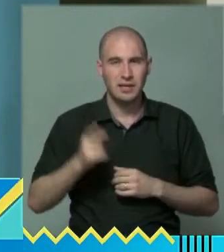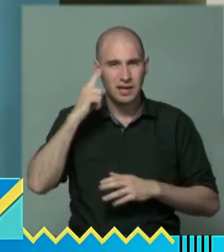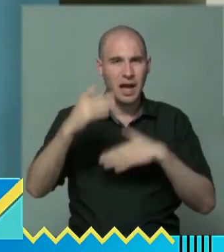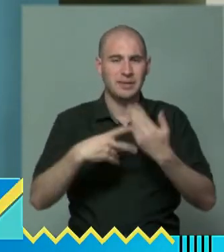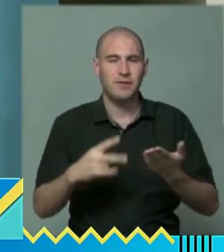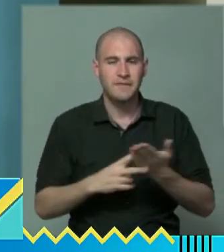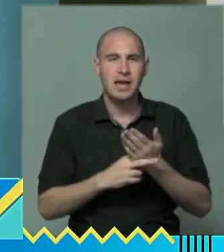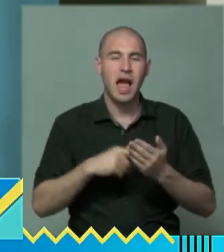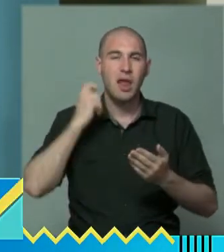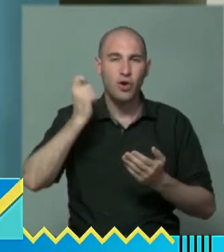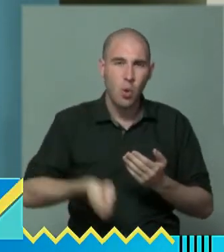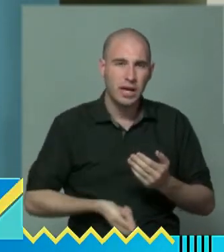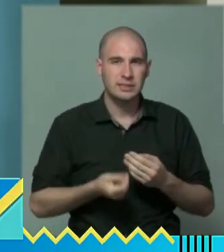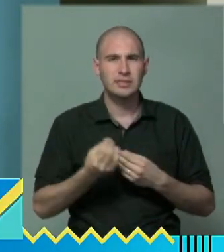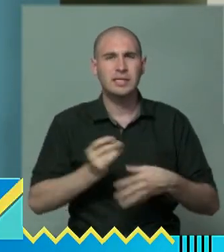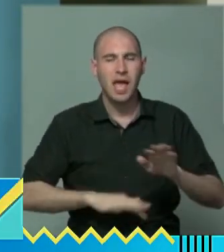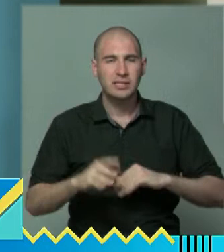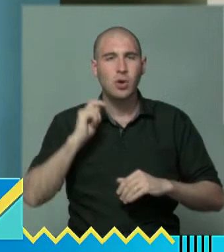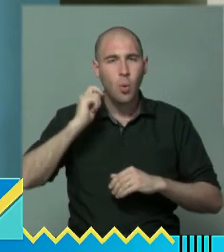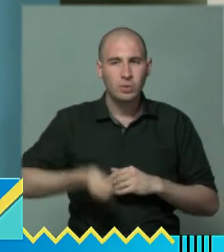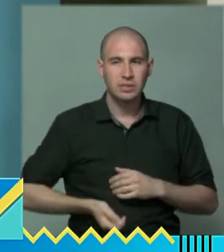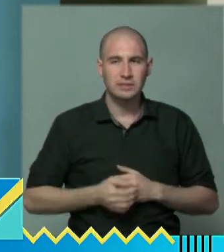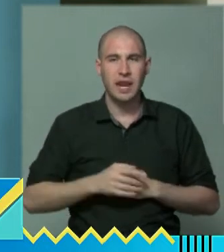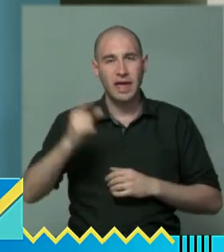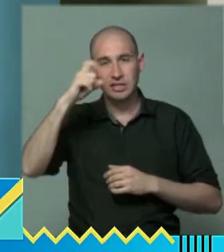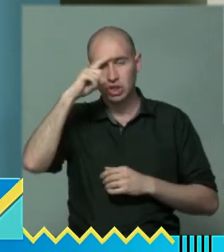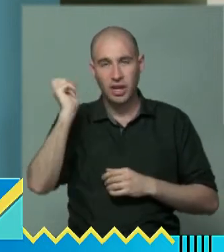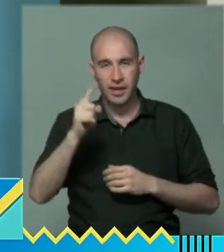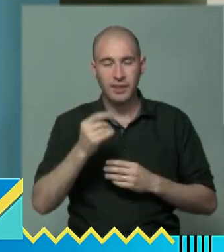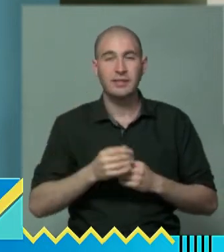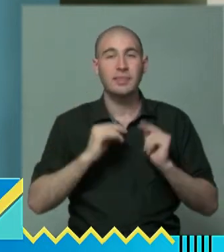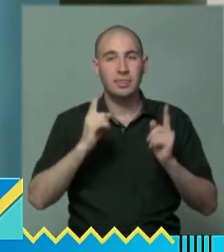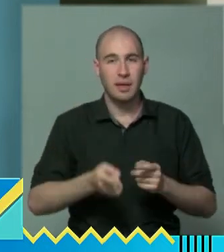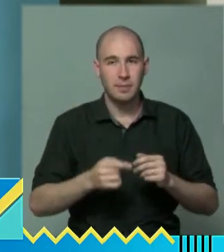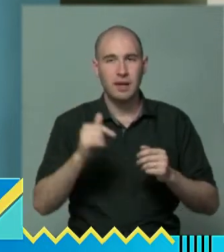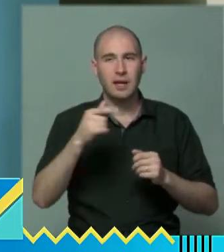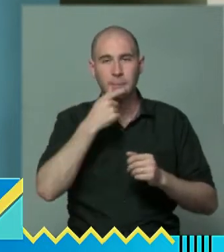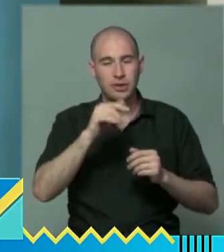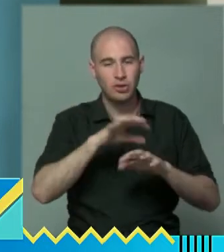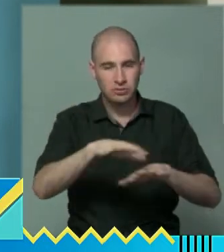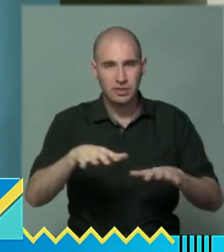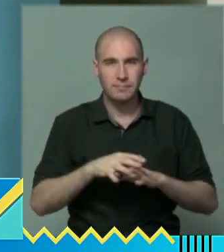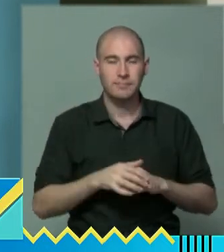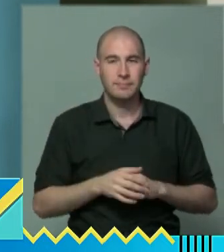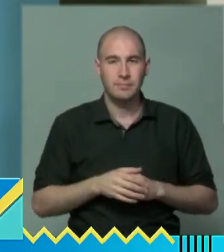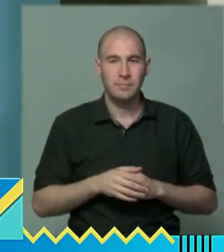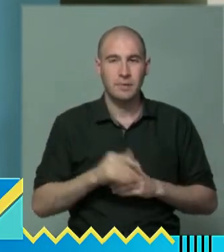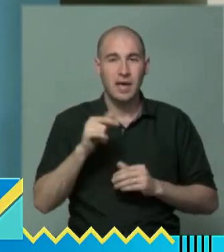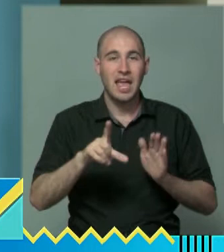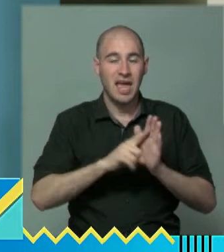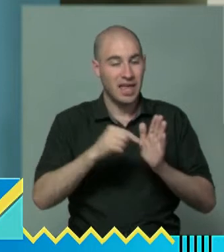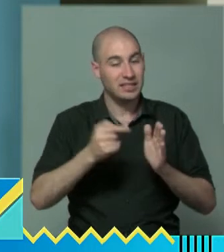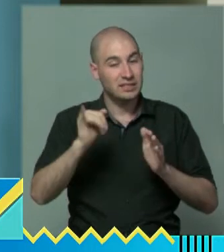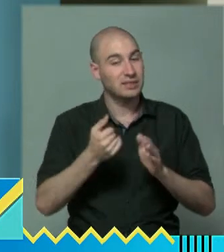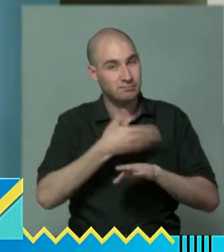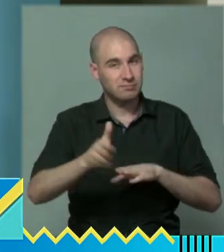los fiscales, de los jueces, qué tiene que hacer desde la justicia nacional y a su vez también bajarlo a las provincias para que esta ley, bueno, al momento de ser